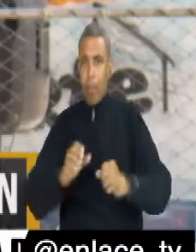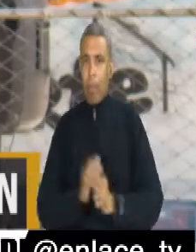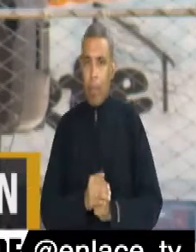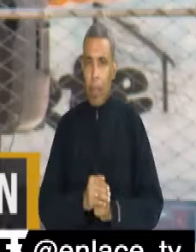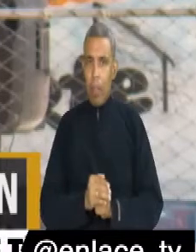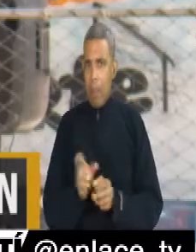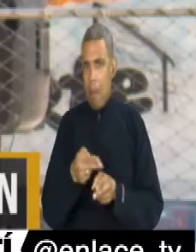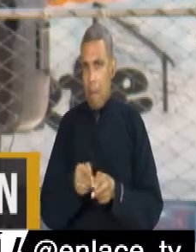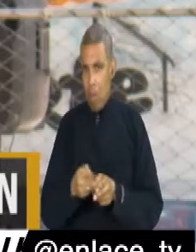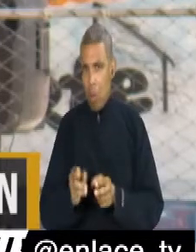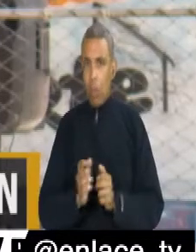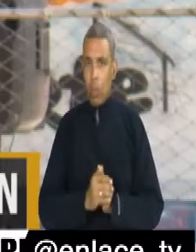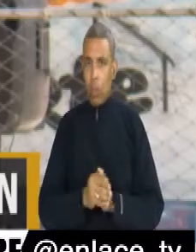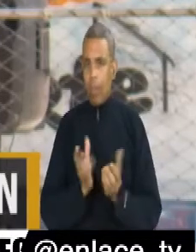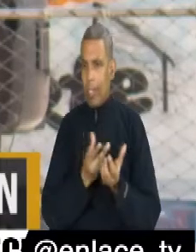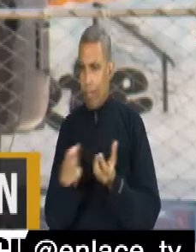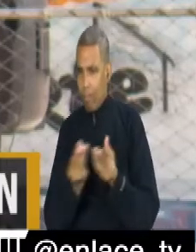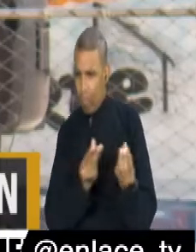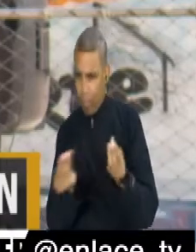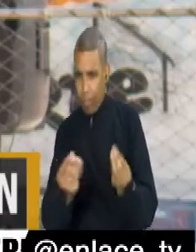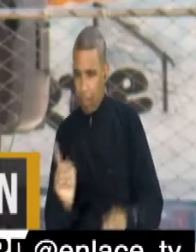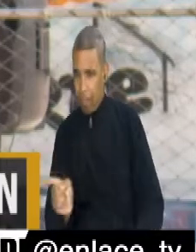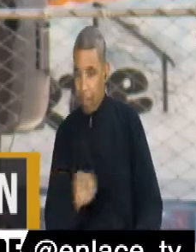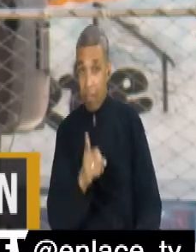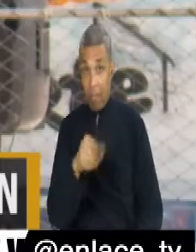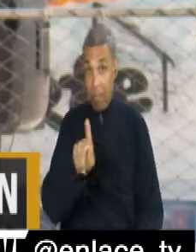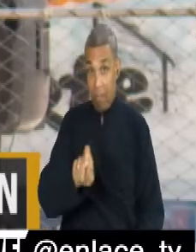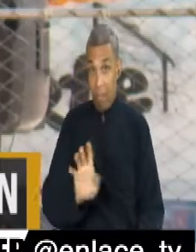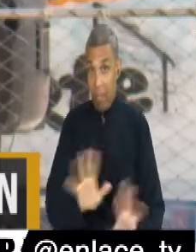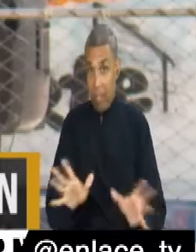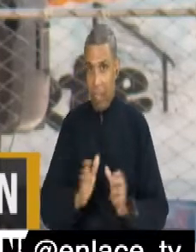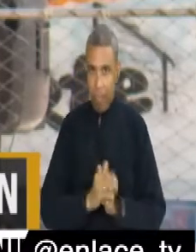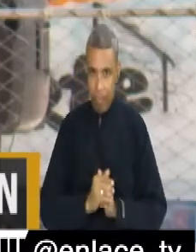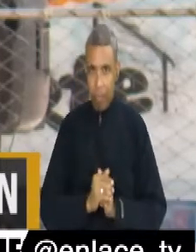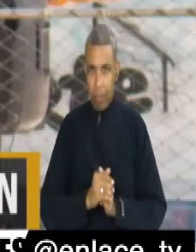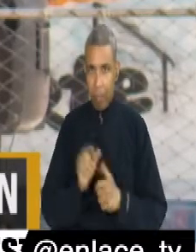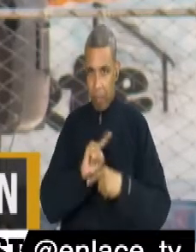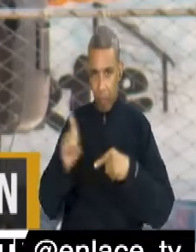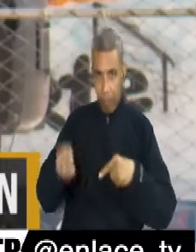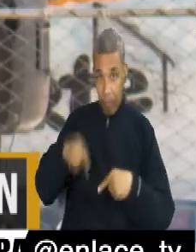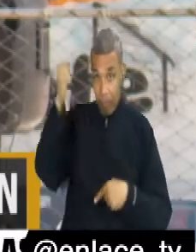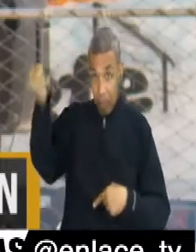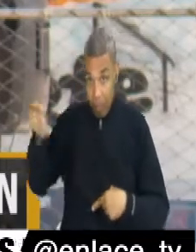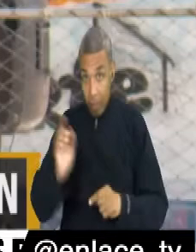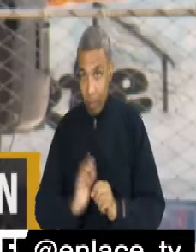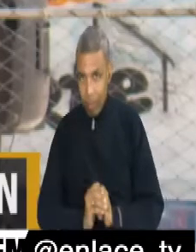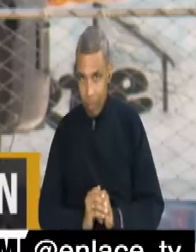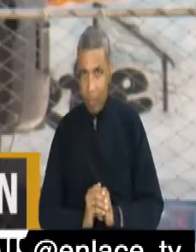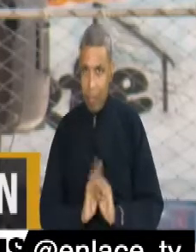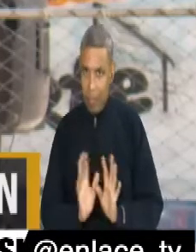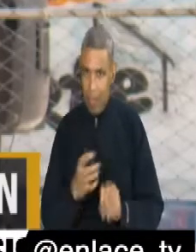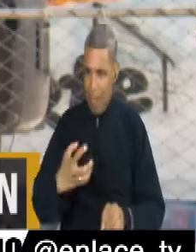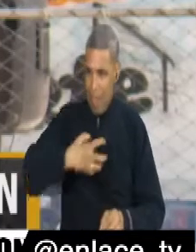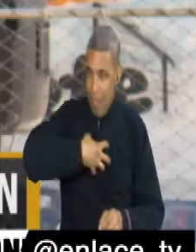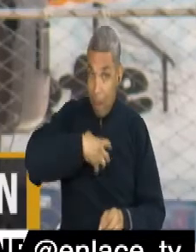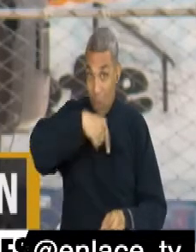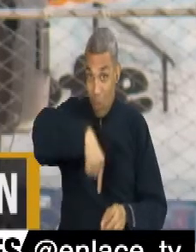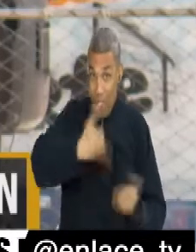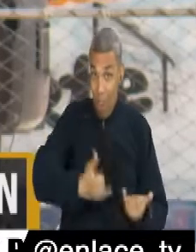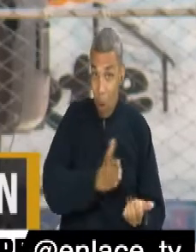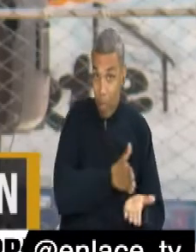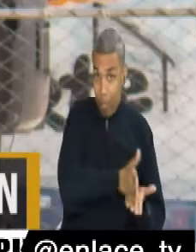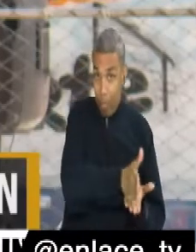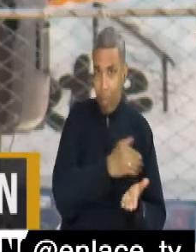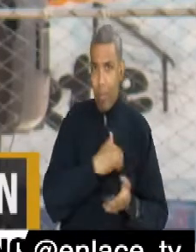Los Pampanitos, ya ahorita el jueves semifinal, y la próxima semana es la final. Y aquí el campeonato de